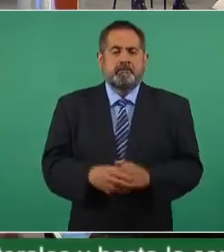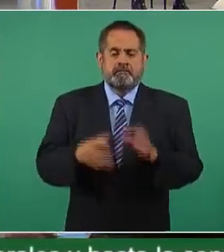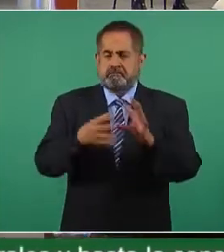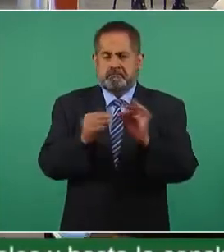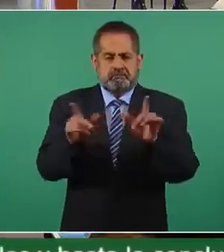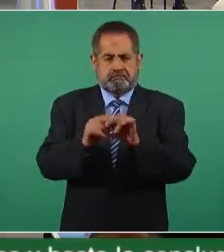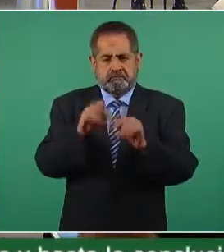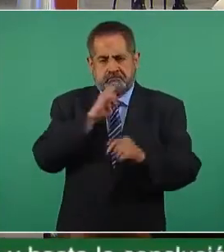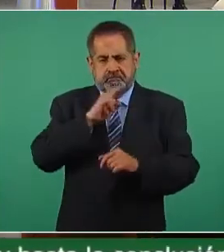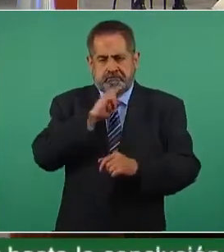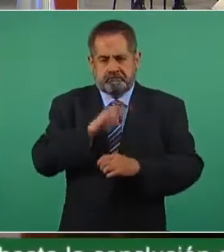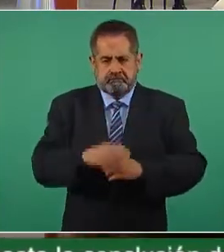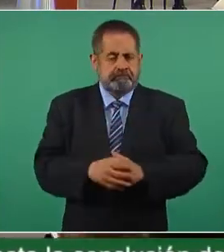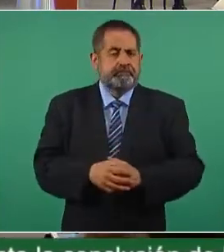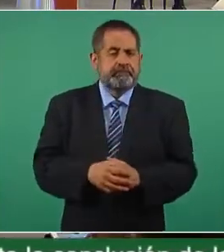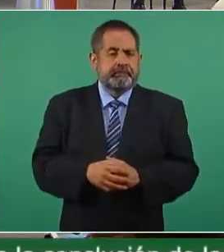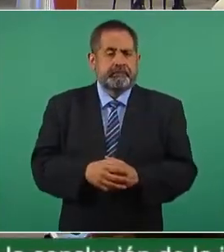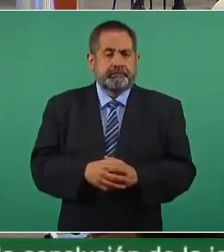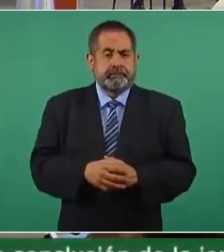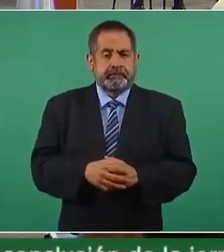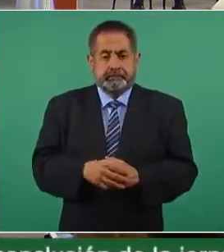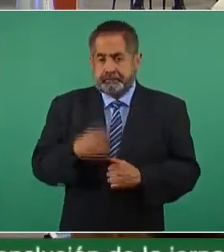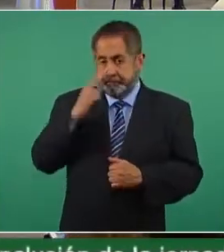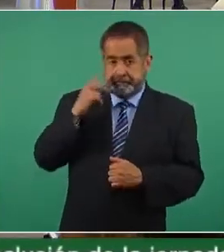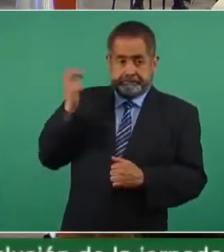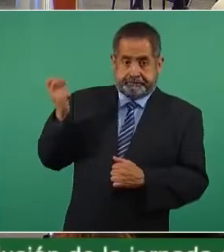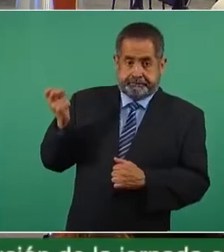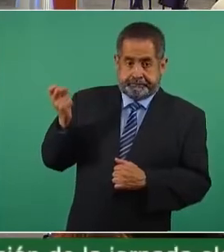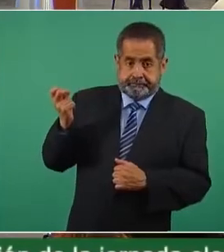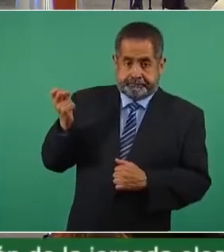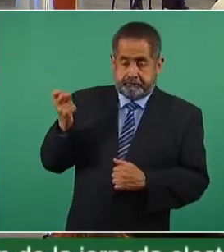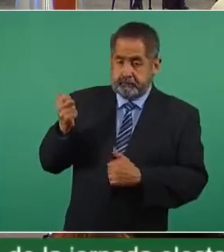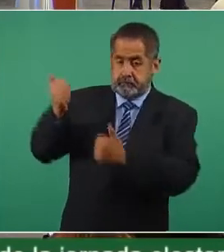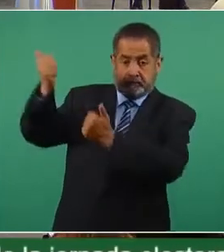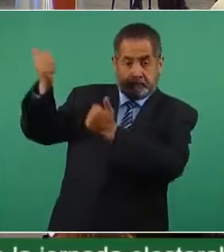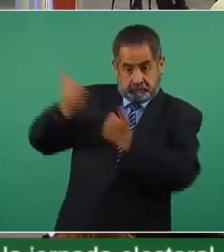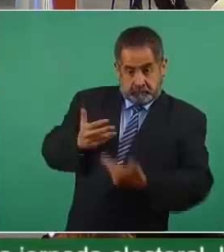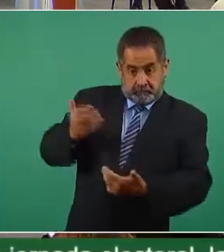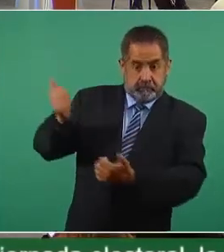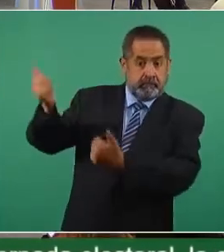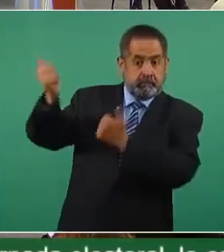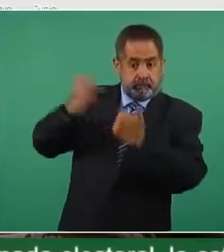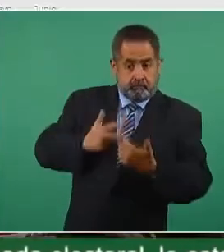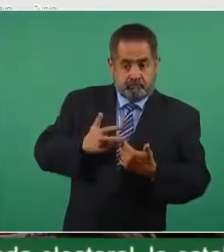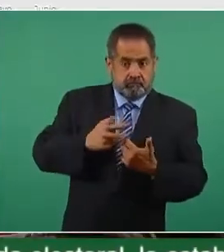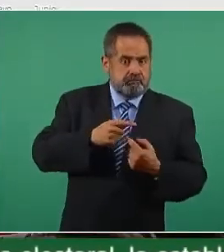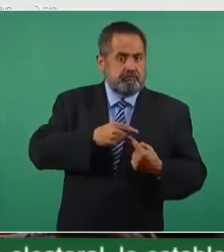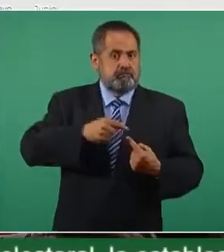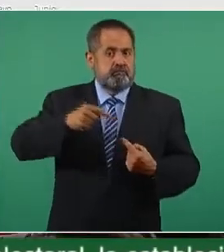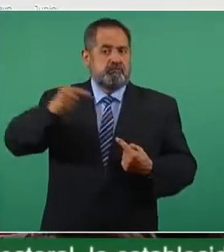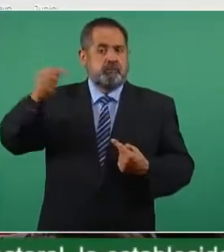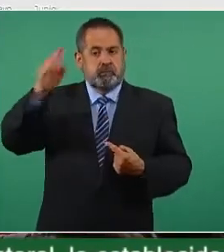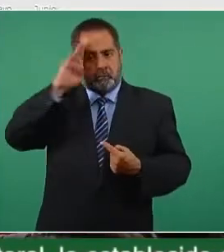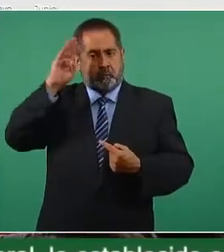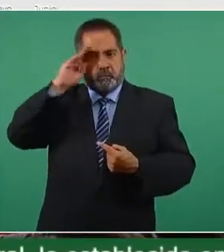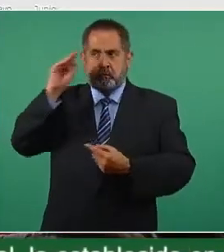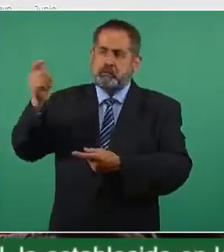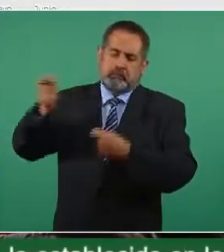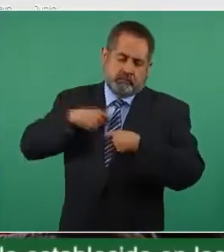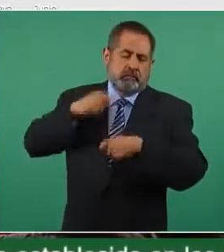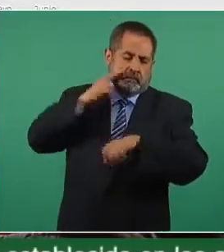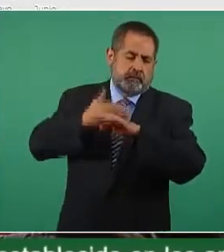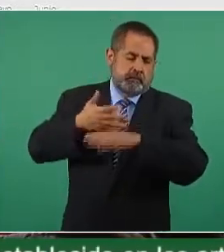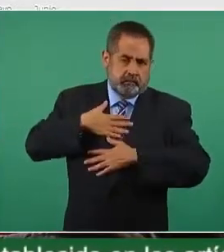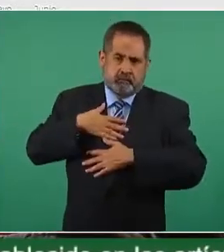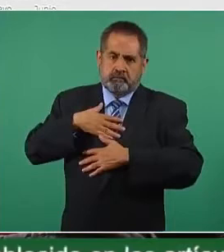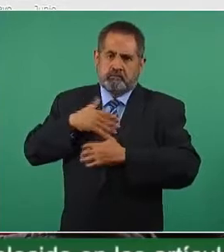rápidamente, esta es la curva de suministros que está a cargo nuestro, la responsabilidad que tenemos,